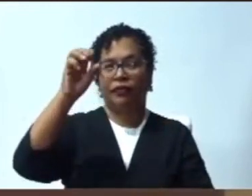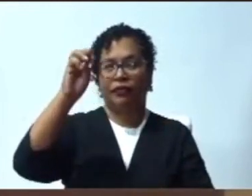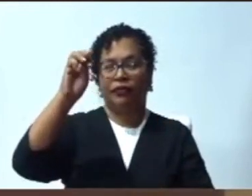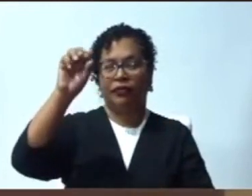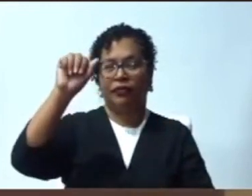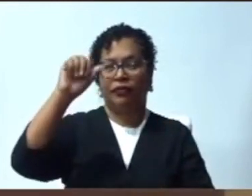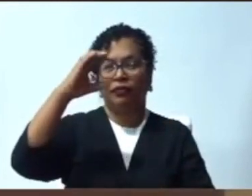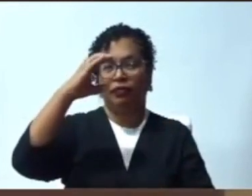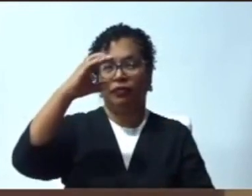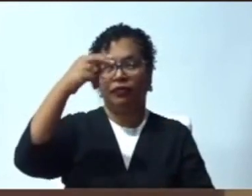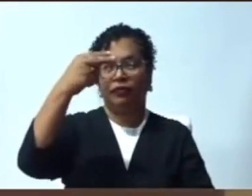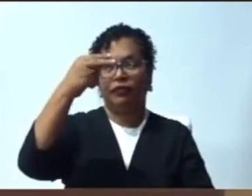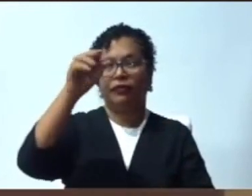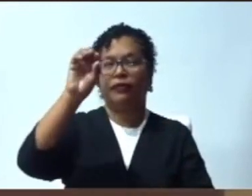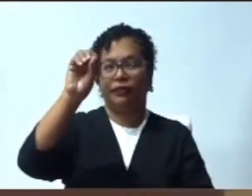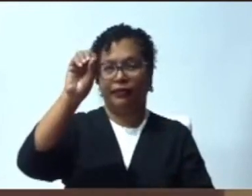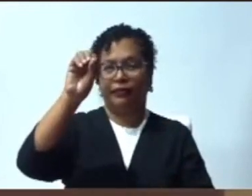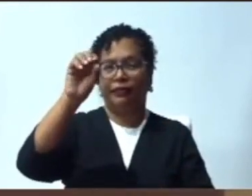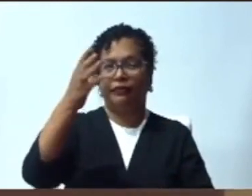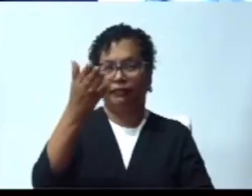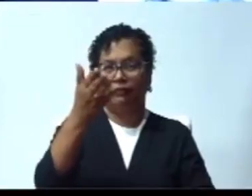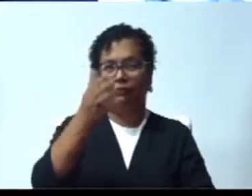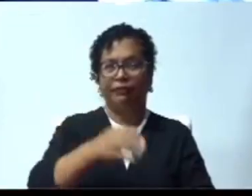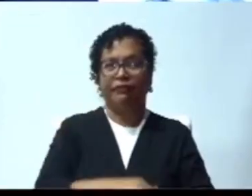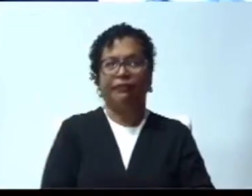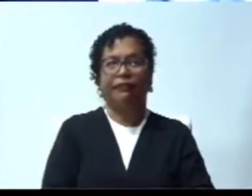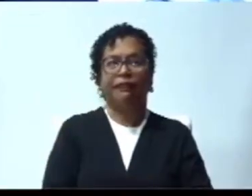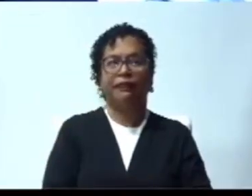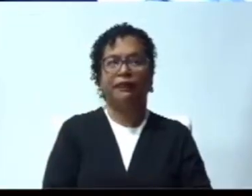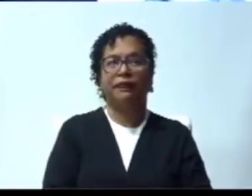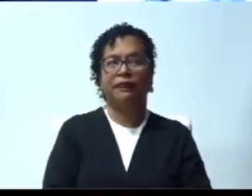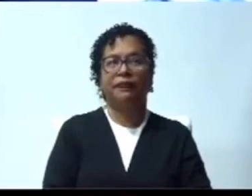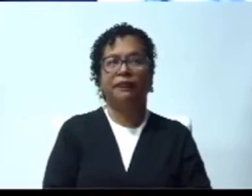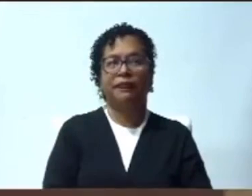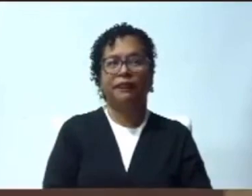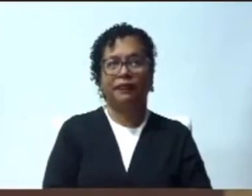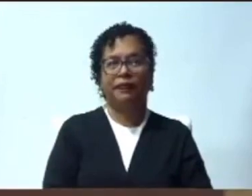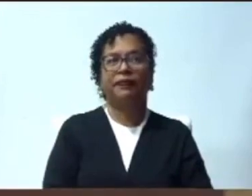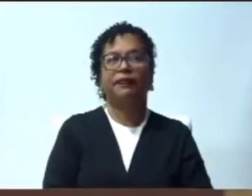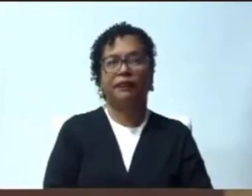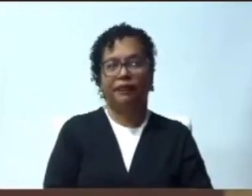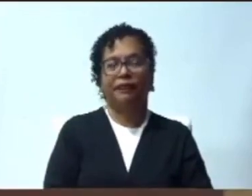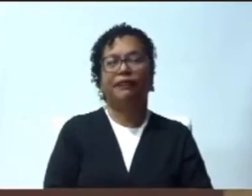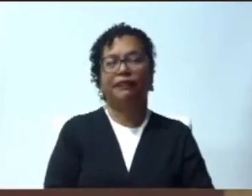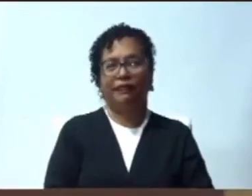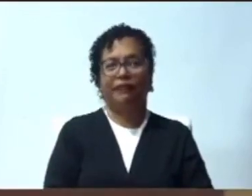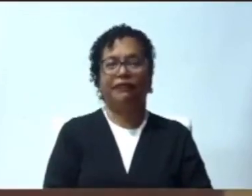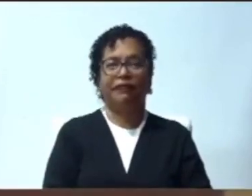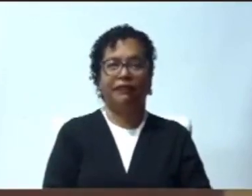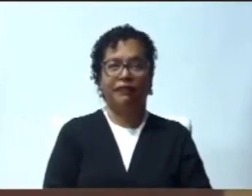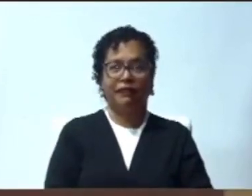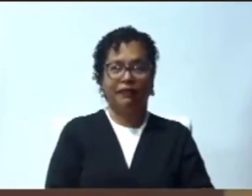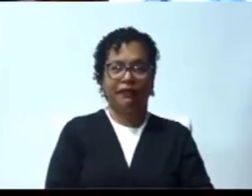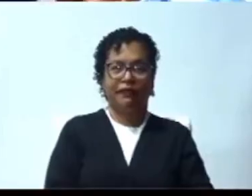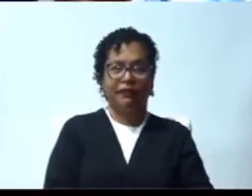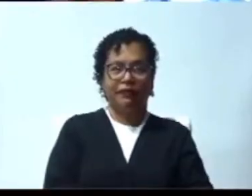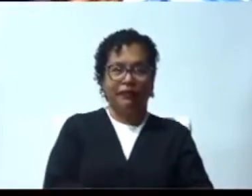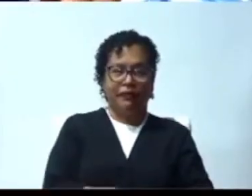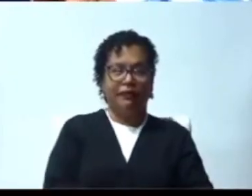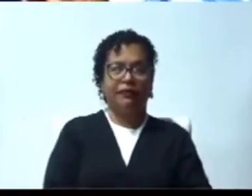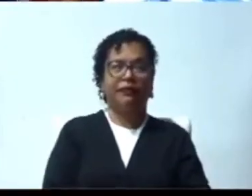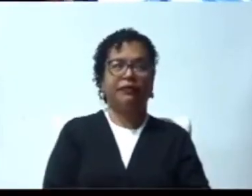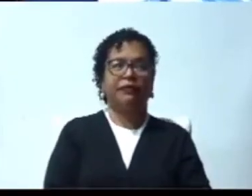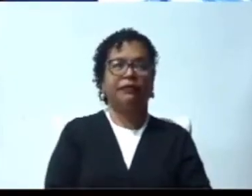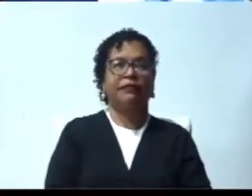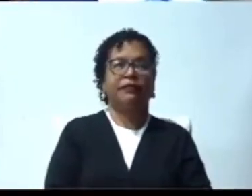de la Costa. Sur de la Costa. El otro se llama Sur del Lago. Usted ve que yo no sabía. Sur de la Costa es de